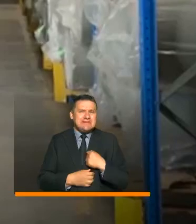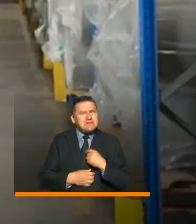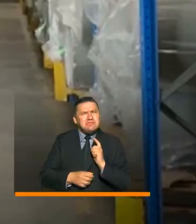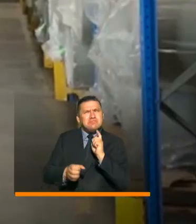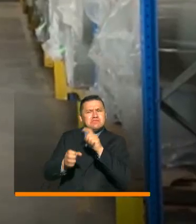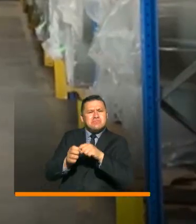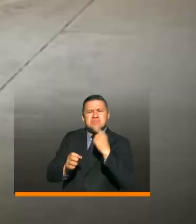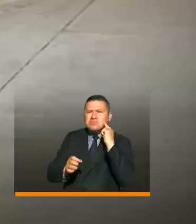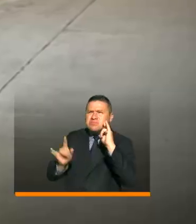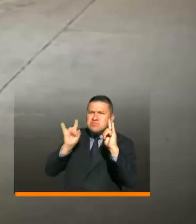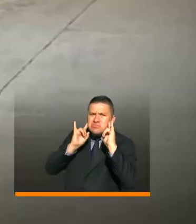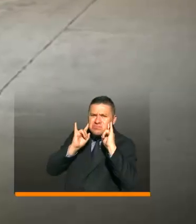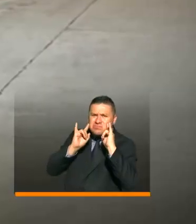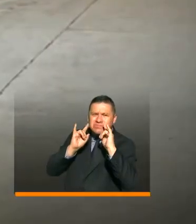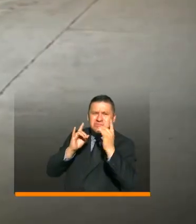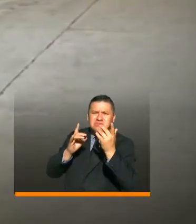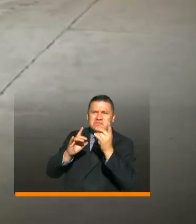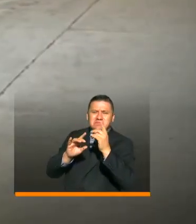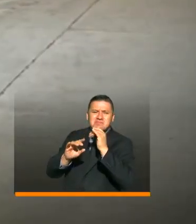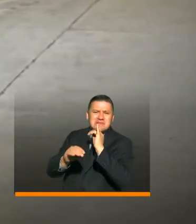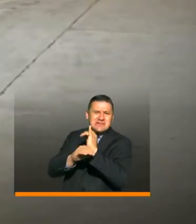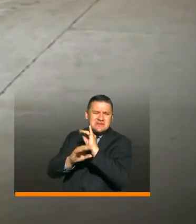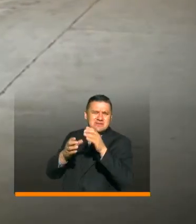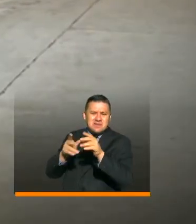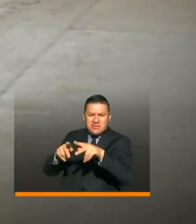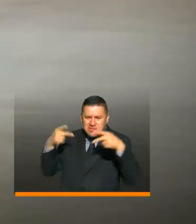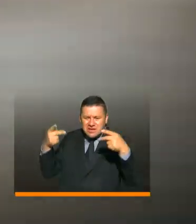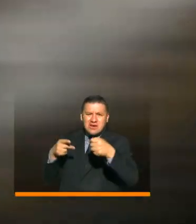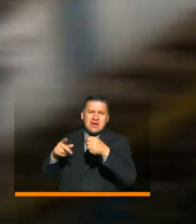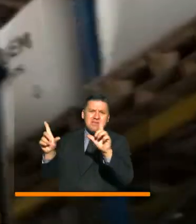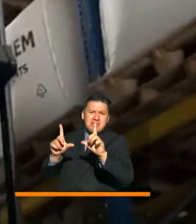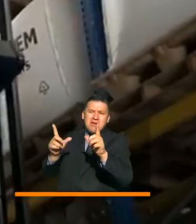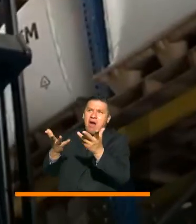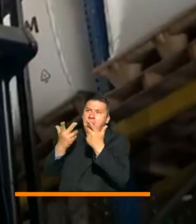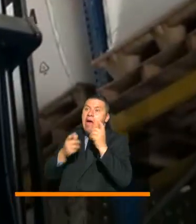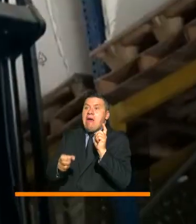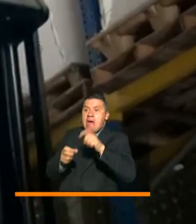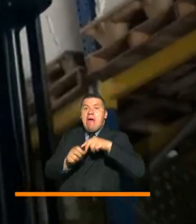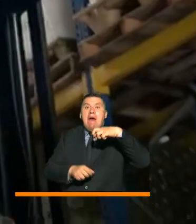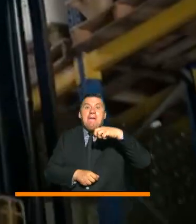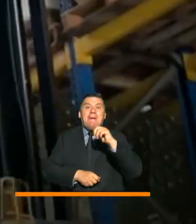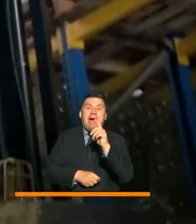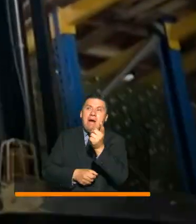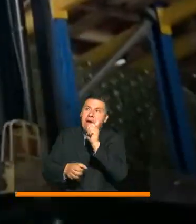los anuncios institucionales de prensa y televisión.